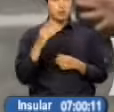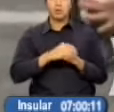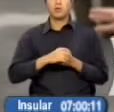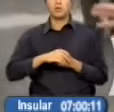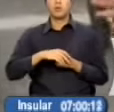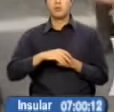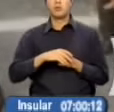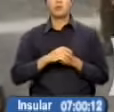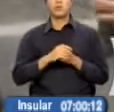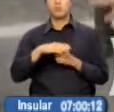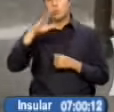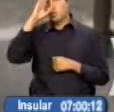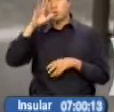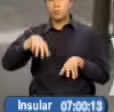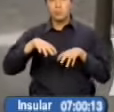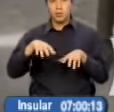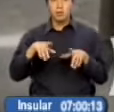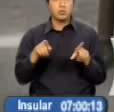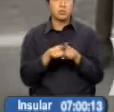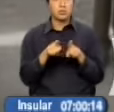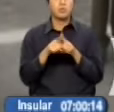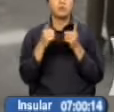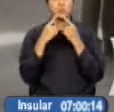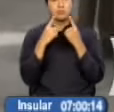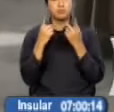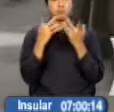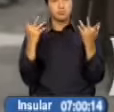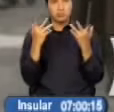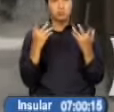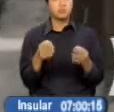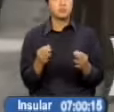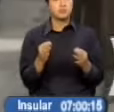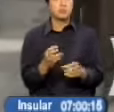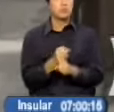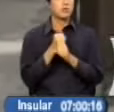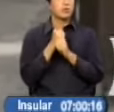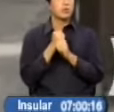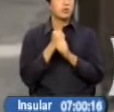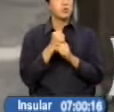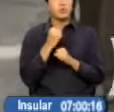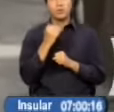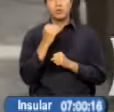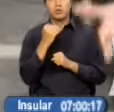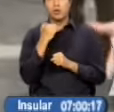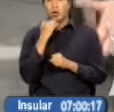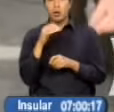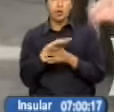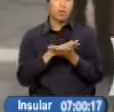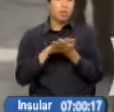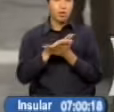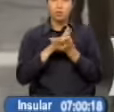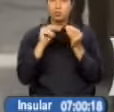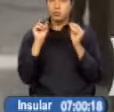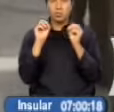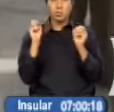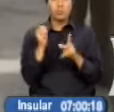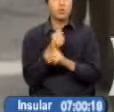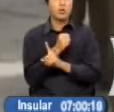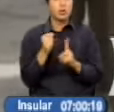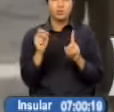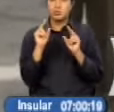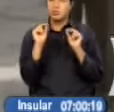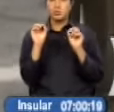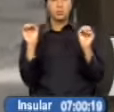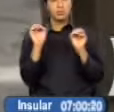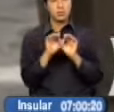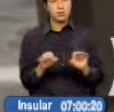acompañados de la guardia canina que también tratarán de establecer esto no la seguridad que no haya ningún tipo de caos que no hay enfrentamientos que no haya violencia y